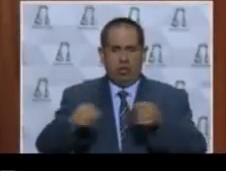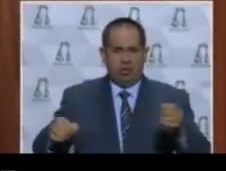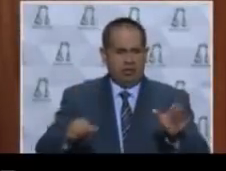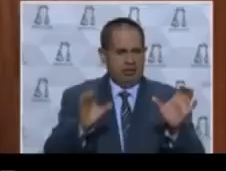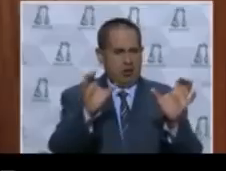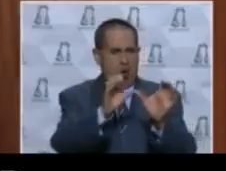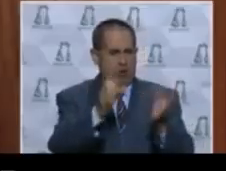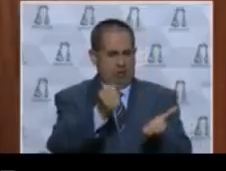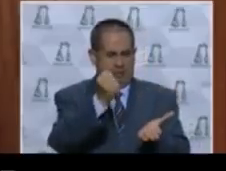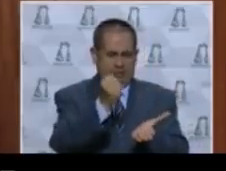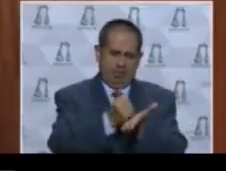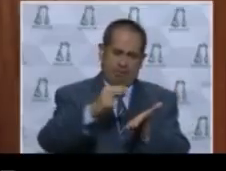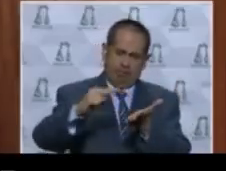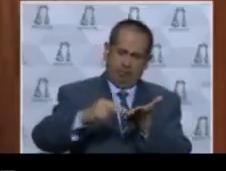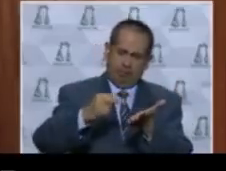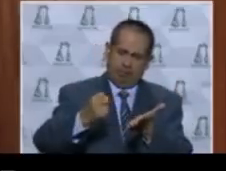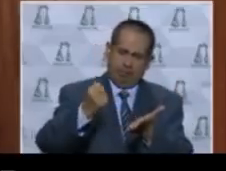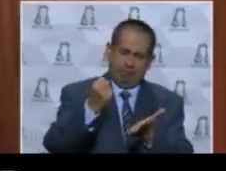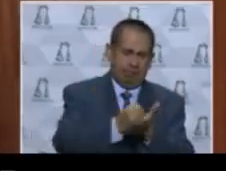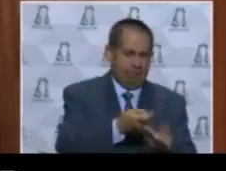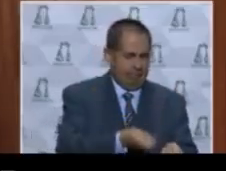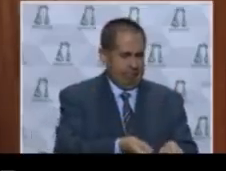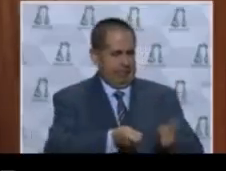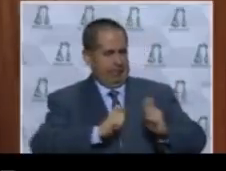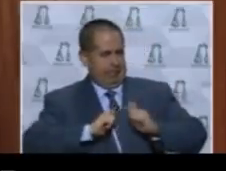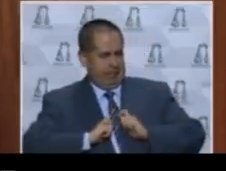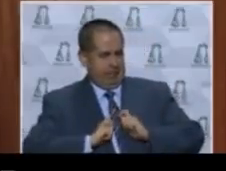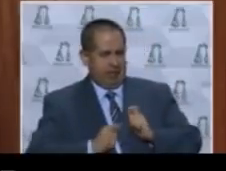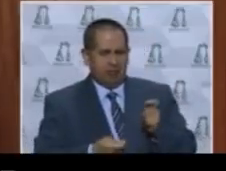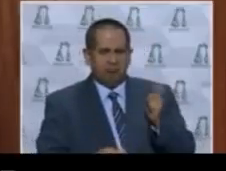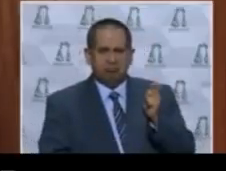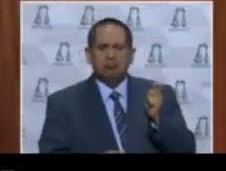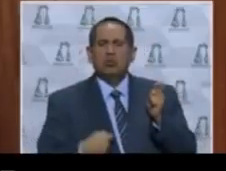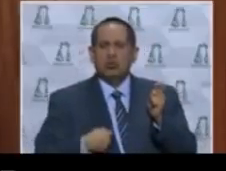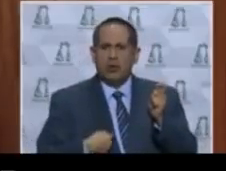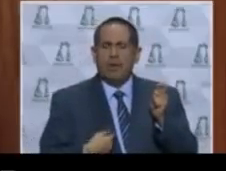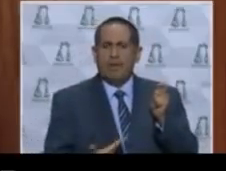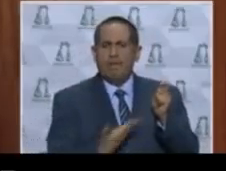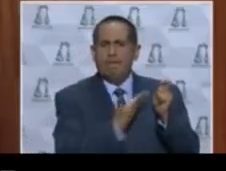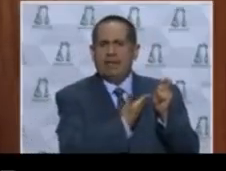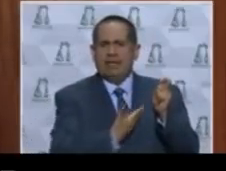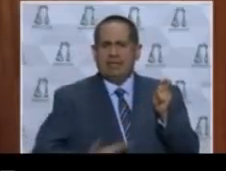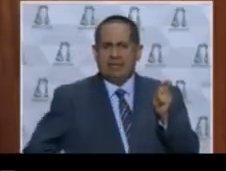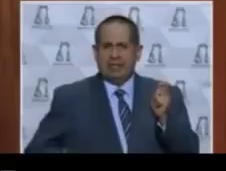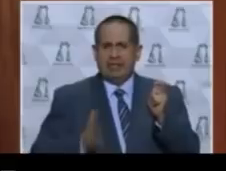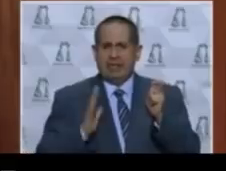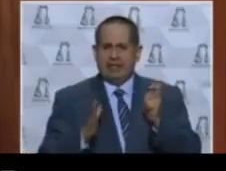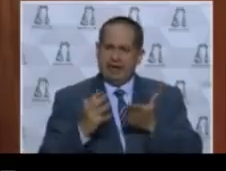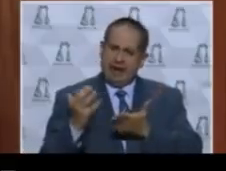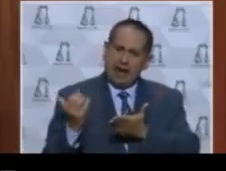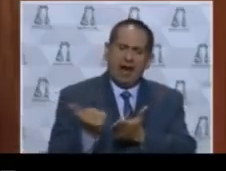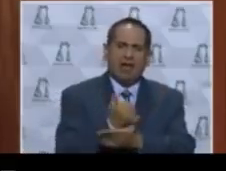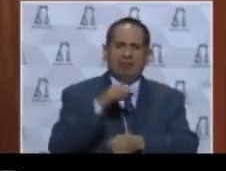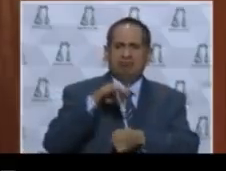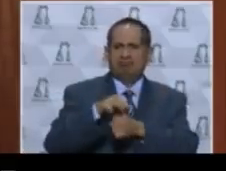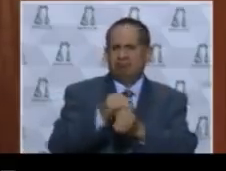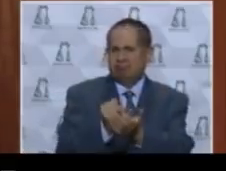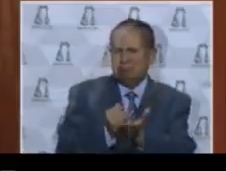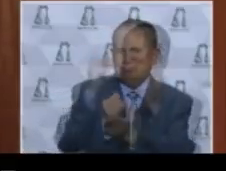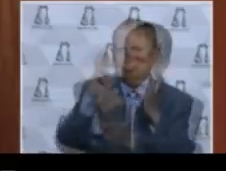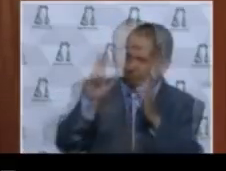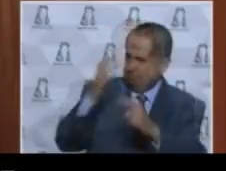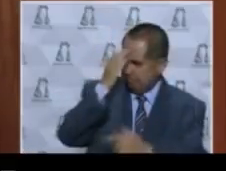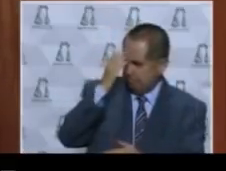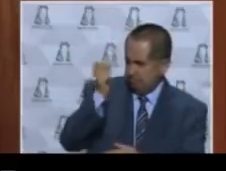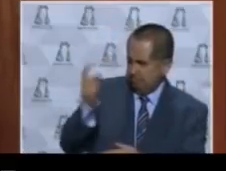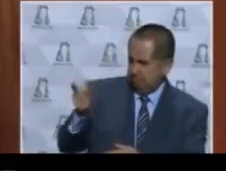constancia que me acredita como presidente electo de los estados unidos mexicanos